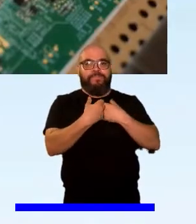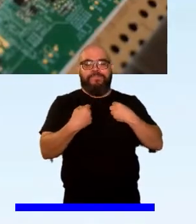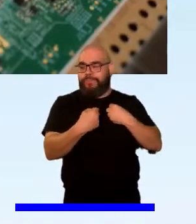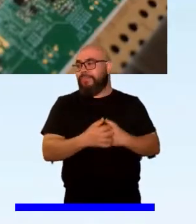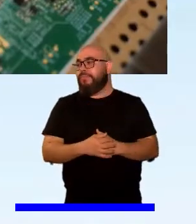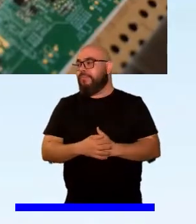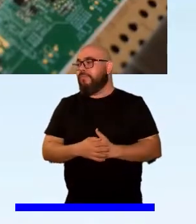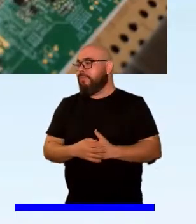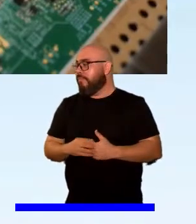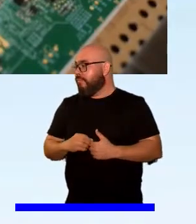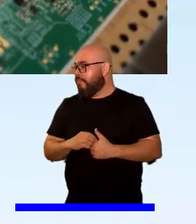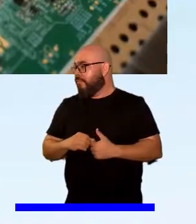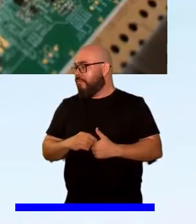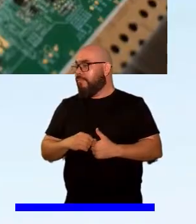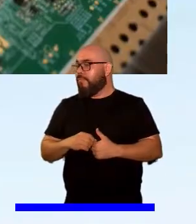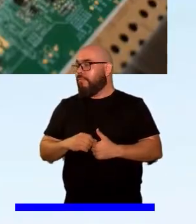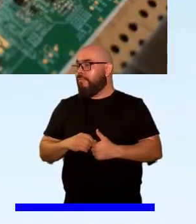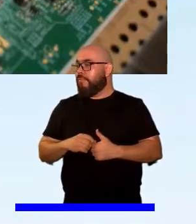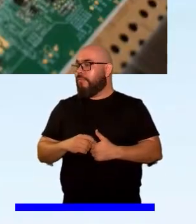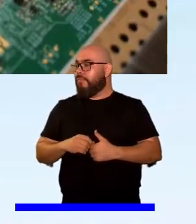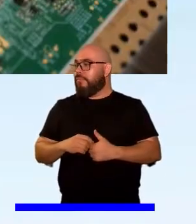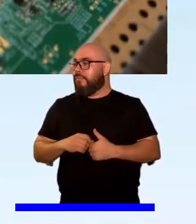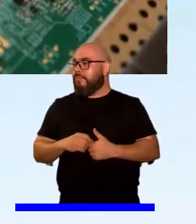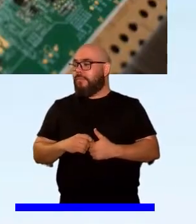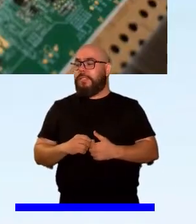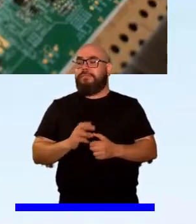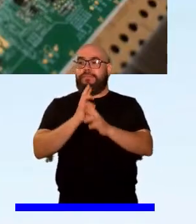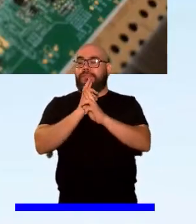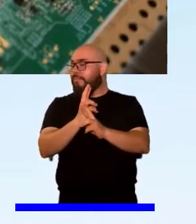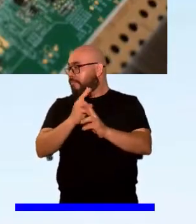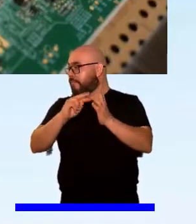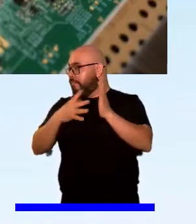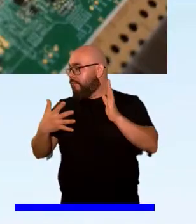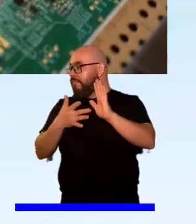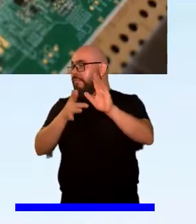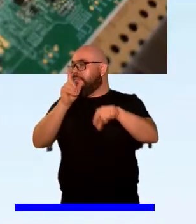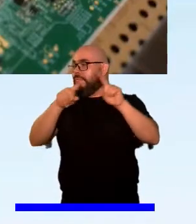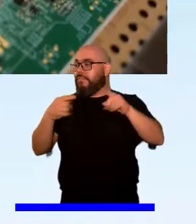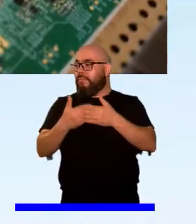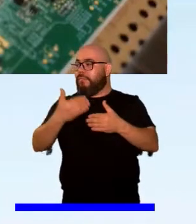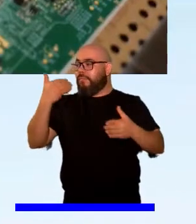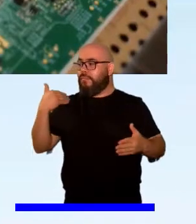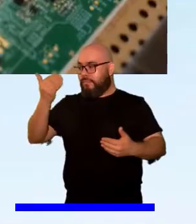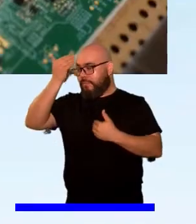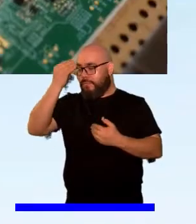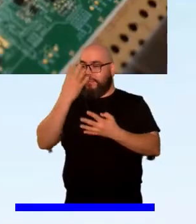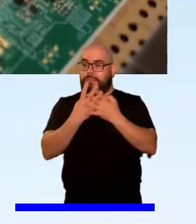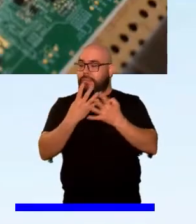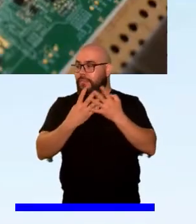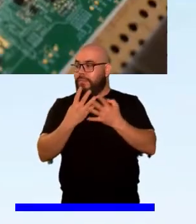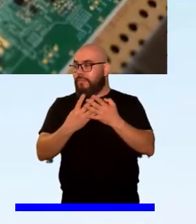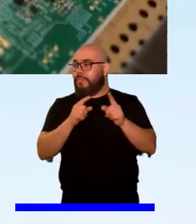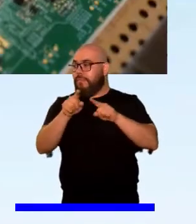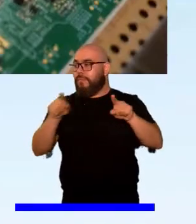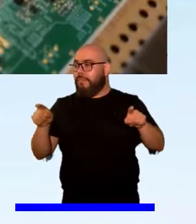Para definir qué es un tensor, de pronto les voy a traer un poquito de recuerdos postraumáticos algunos en la clase de matemáticas, si les